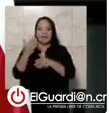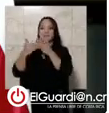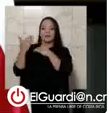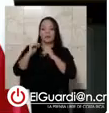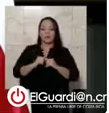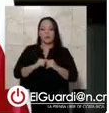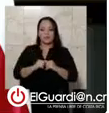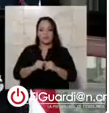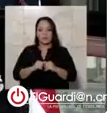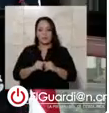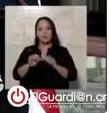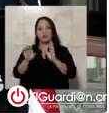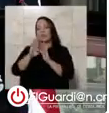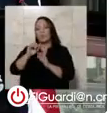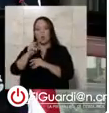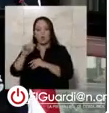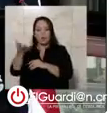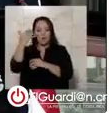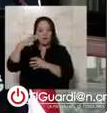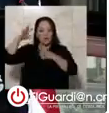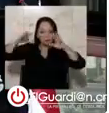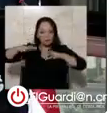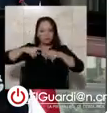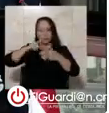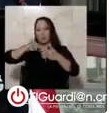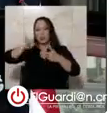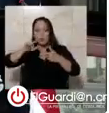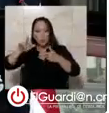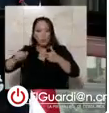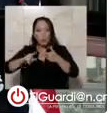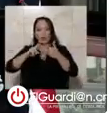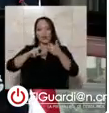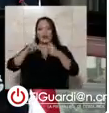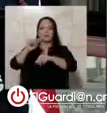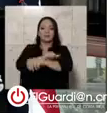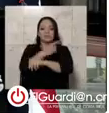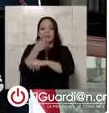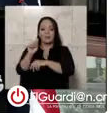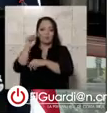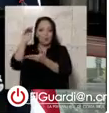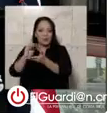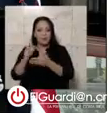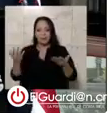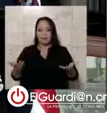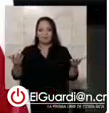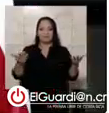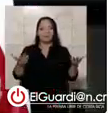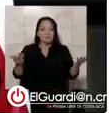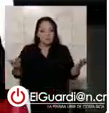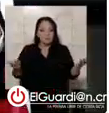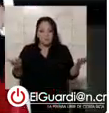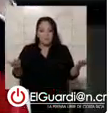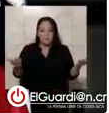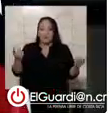como Boni y otros. Boni, Julia, Acerrí Desamparados a la Juelita, señor presidente. Exacto. Entonces, nosotros